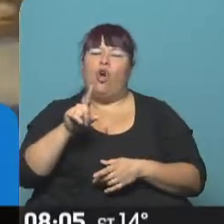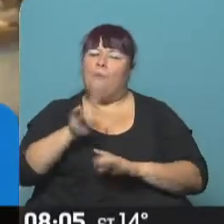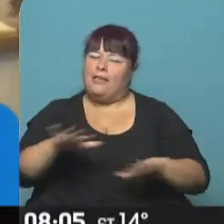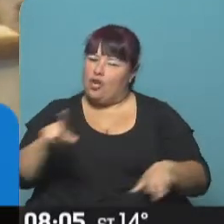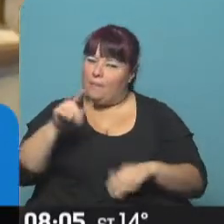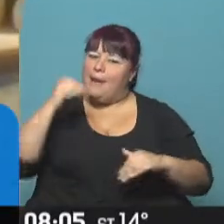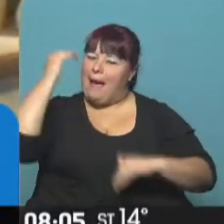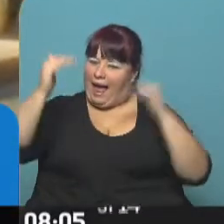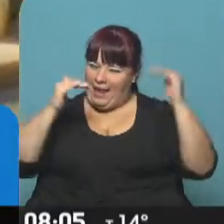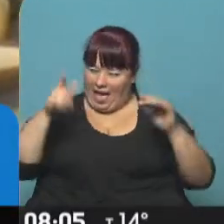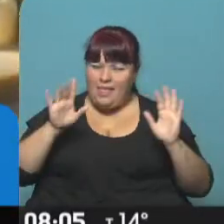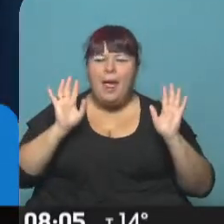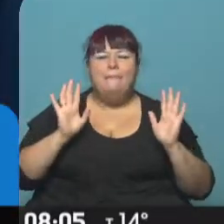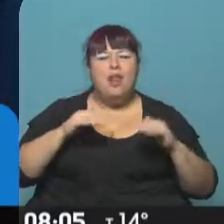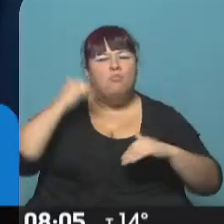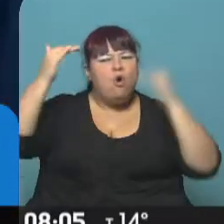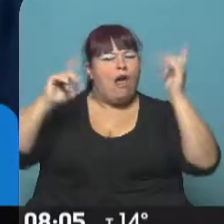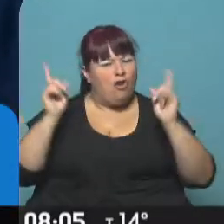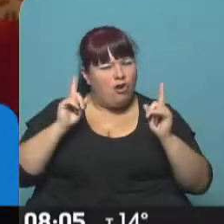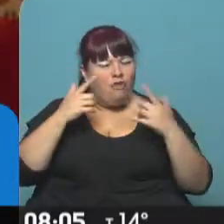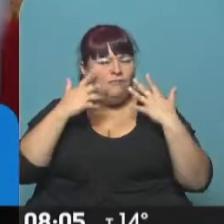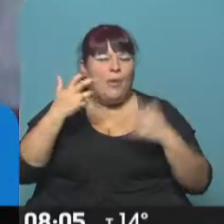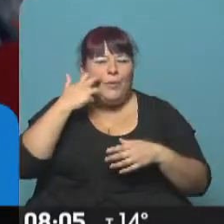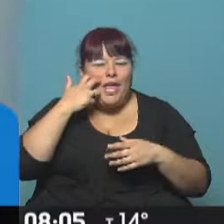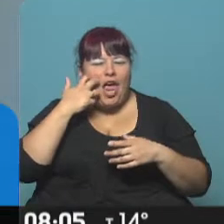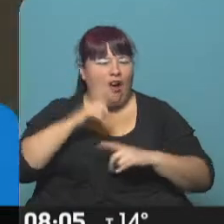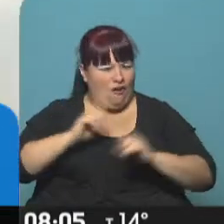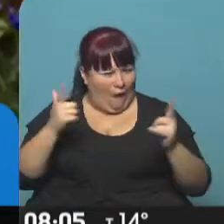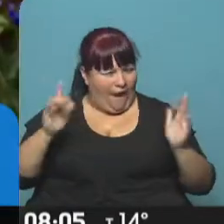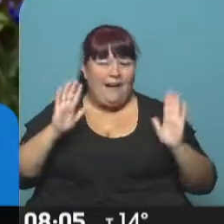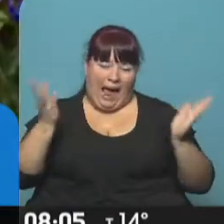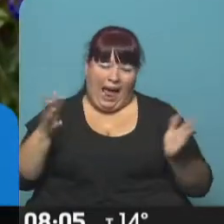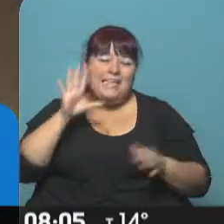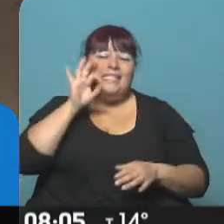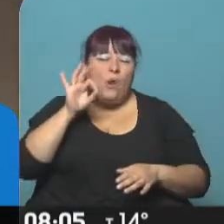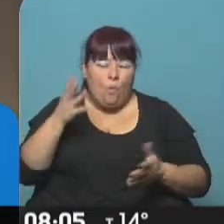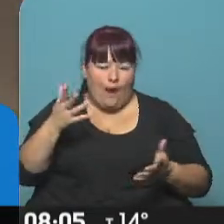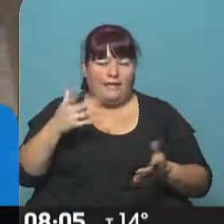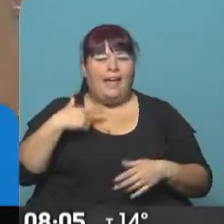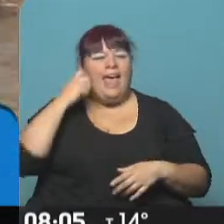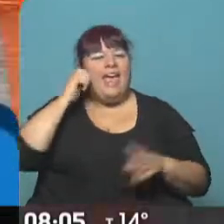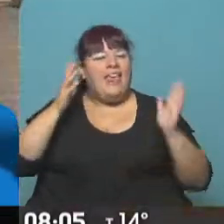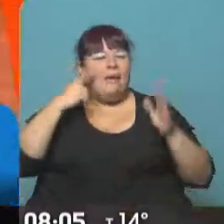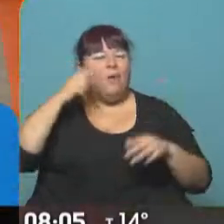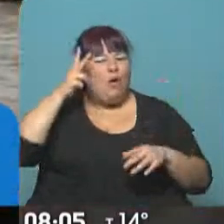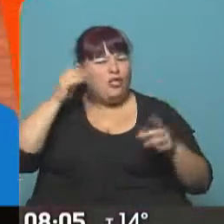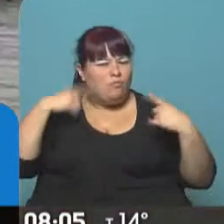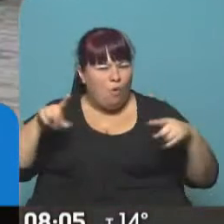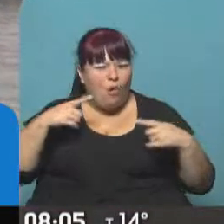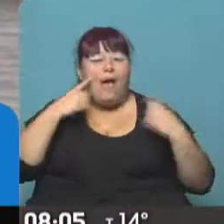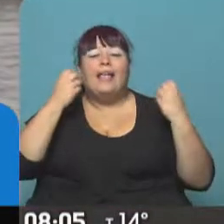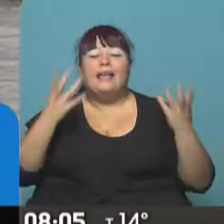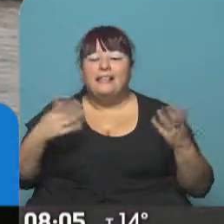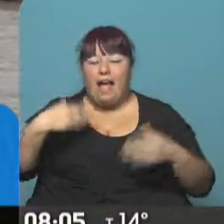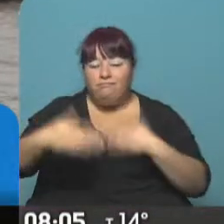chicos, es para los más grandes, pero no tan grandes. Es el famoso Viejo son los trapos. Claro, a los 50. Ataque ochentoso de música y ver qué es lo